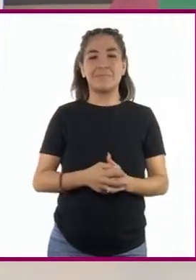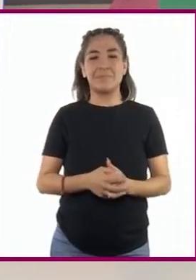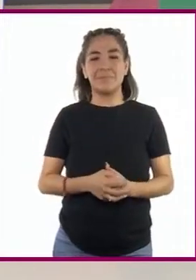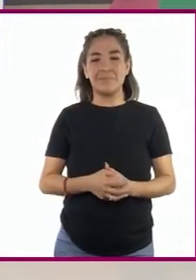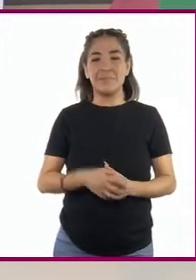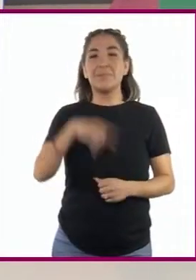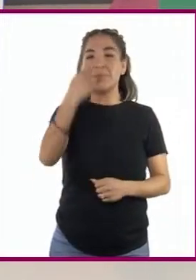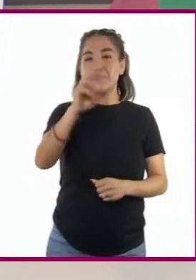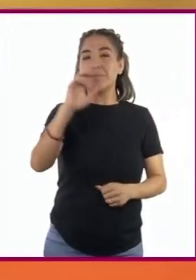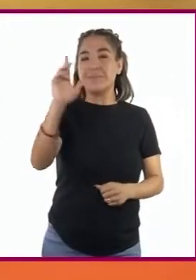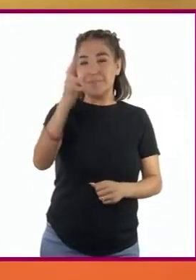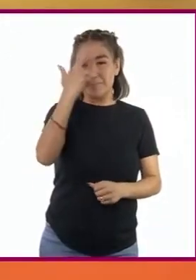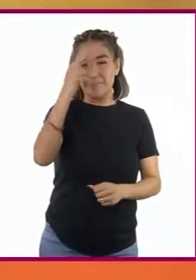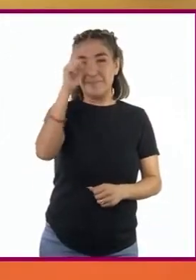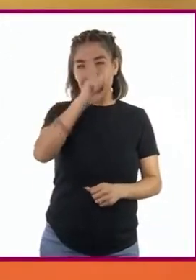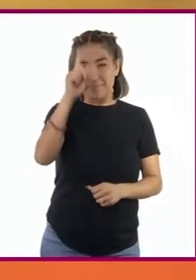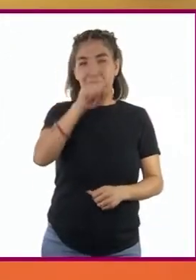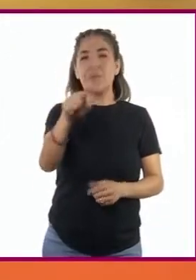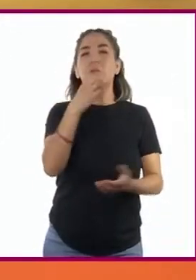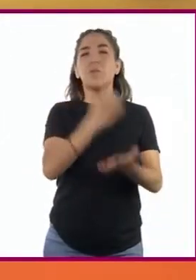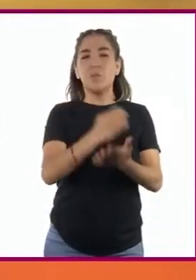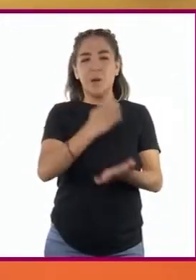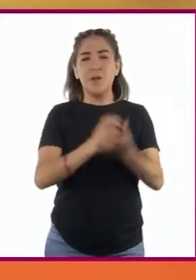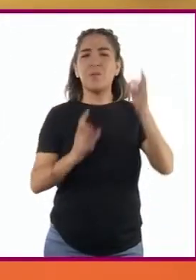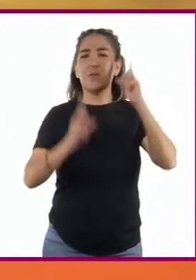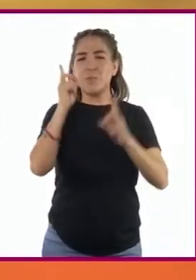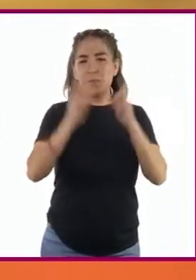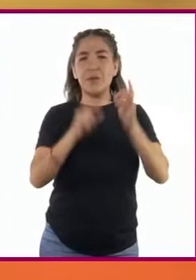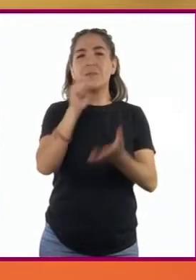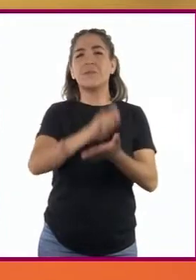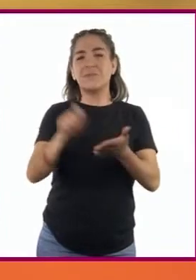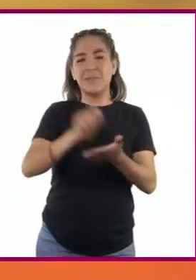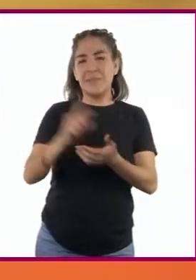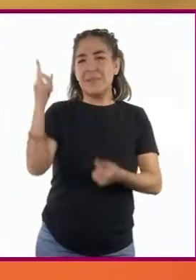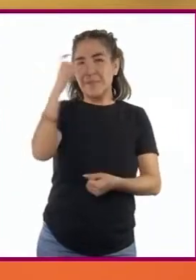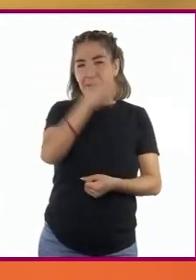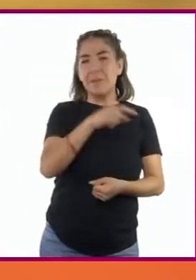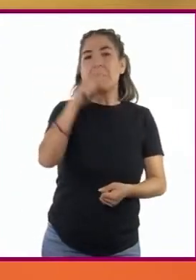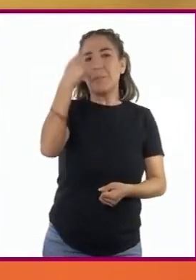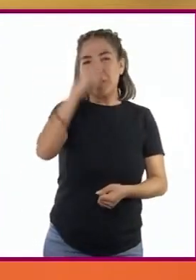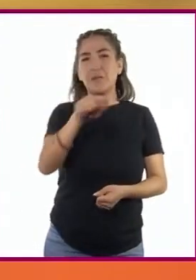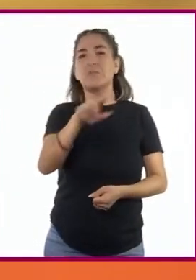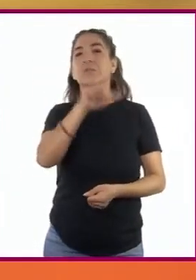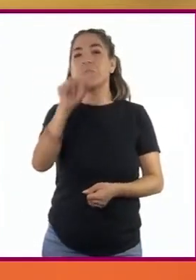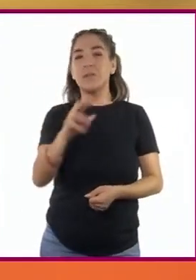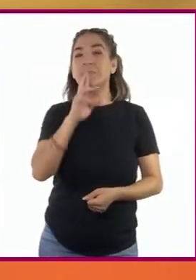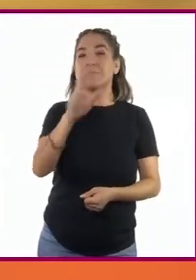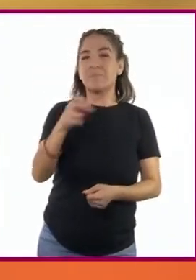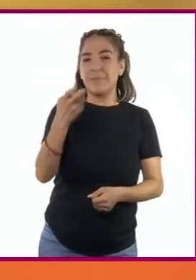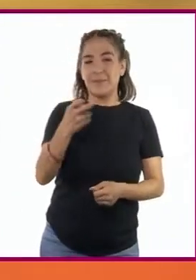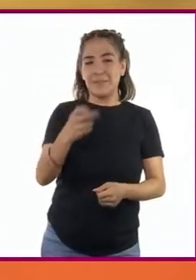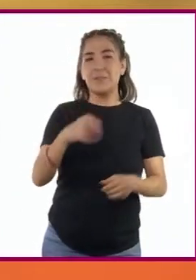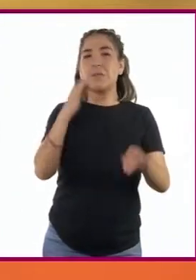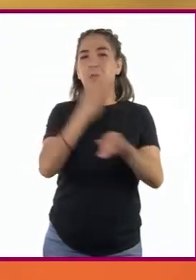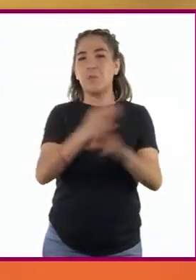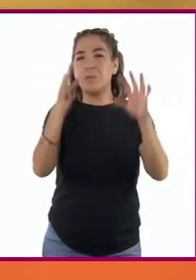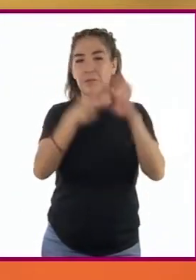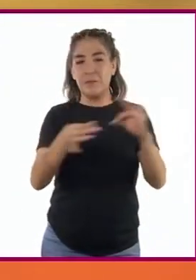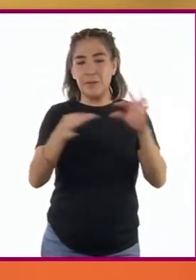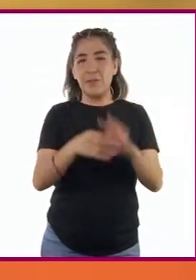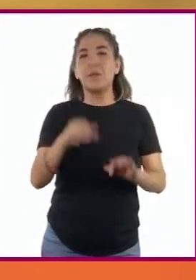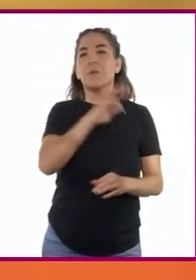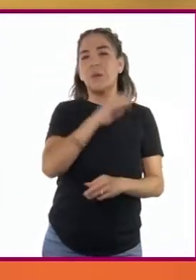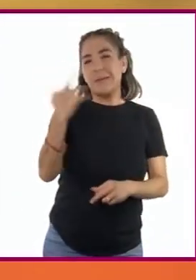así que les recomiendo llevar un registro de las dudas, inquietudes o dificultades que surjan al resolver los planteamientos, pues muchas de